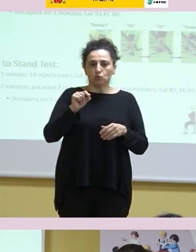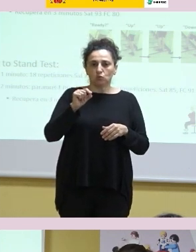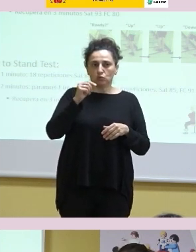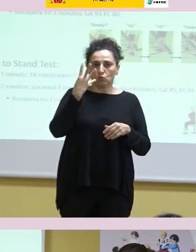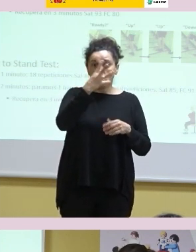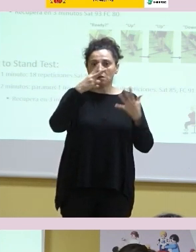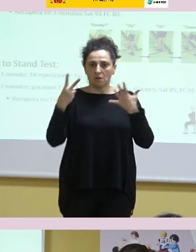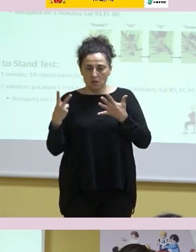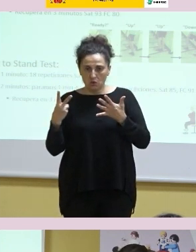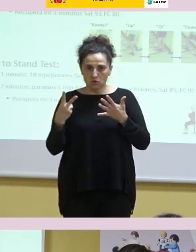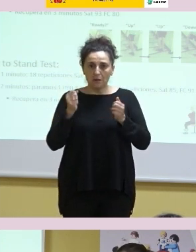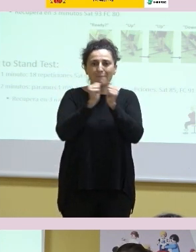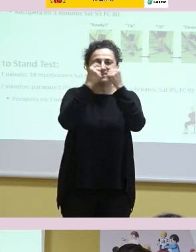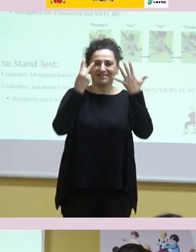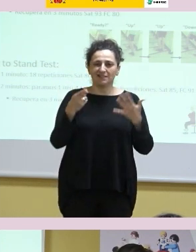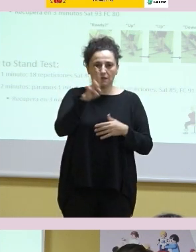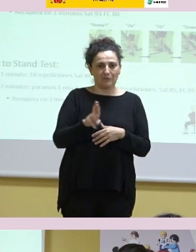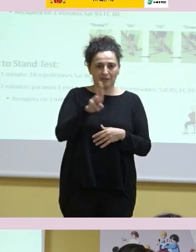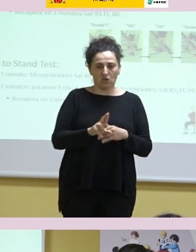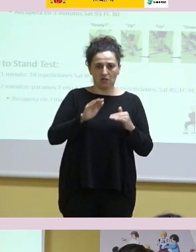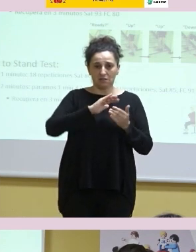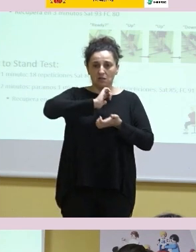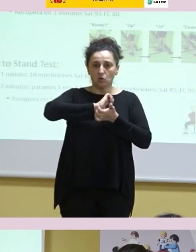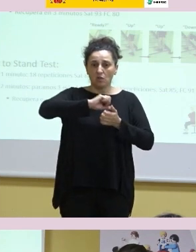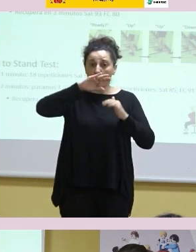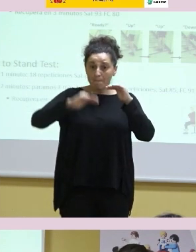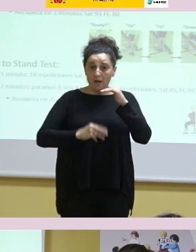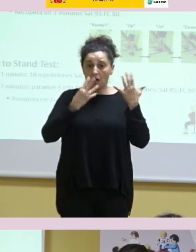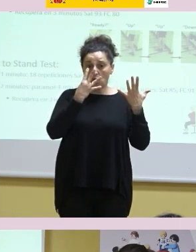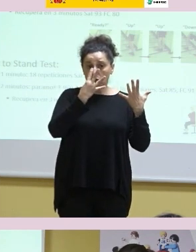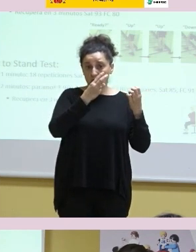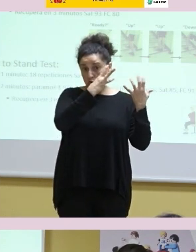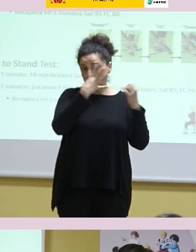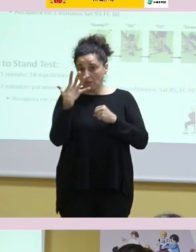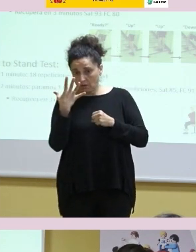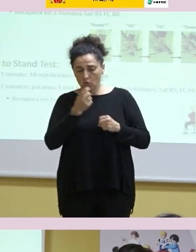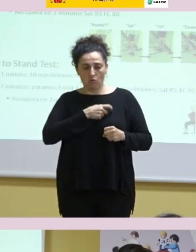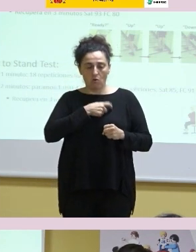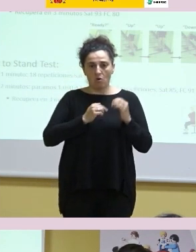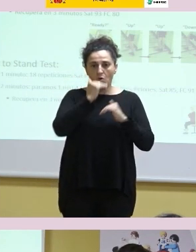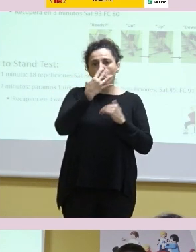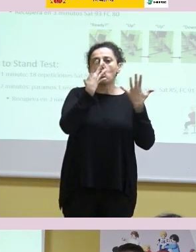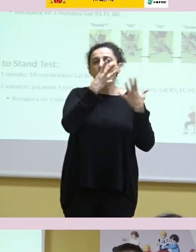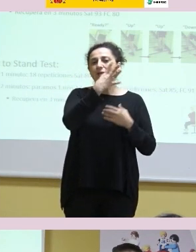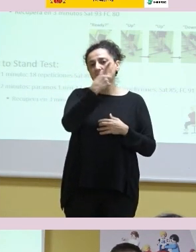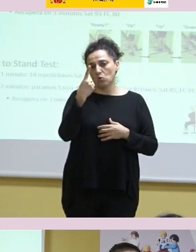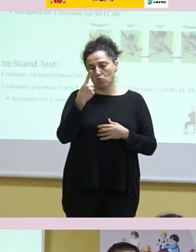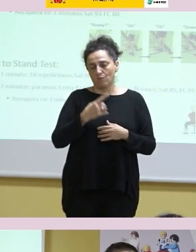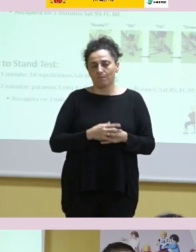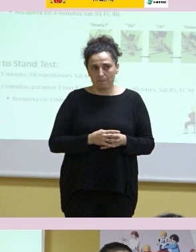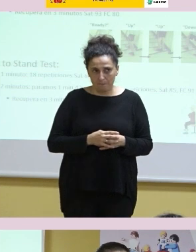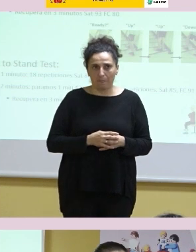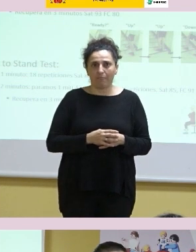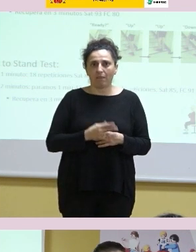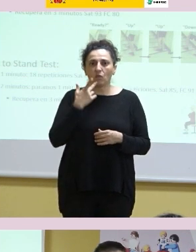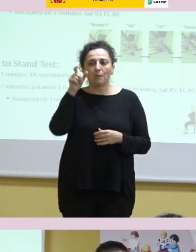habiendo realizado 27 repeticiones, la saturación baja a 85 y la frecuencia cardíaca subió a 91. En este caso ya el